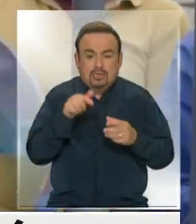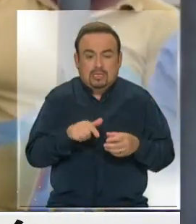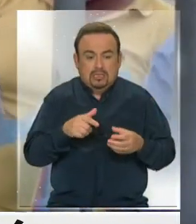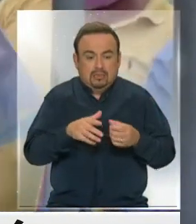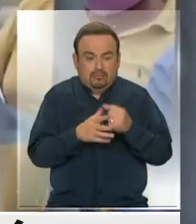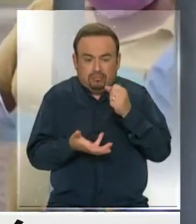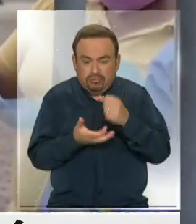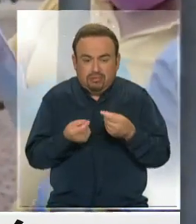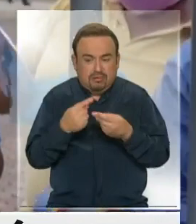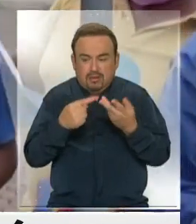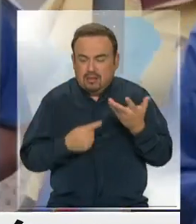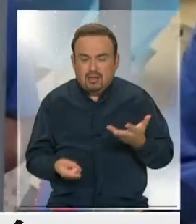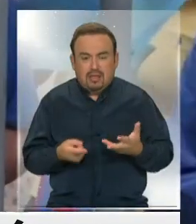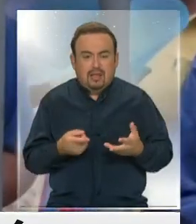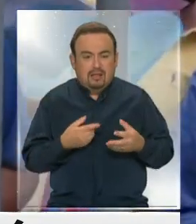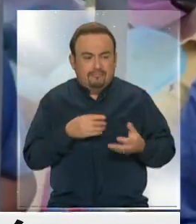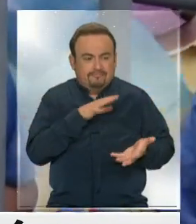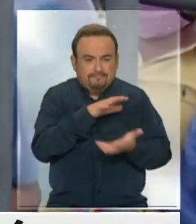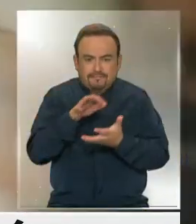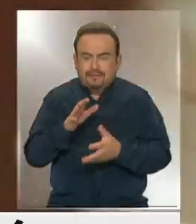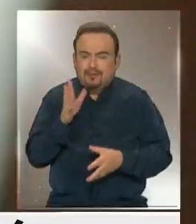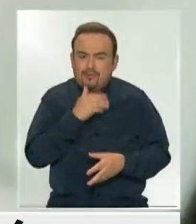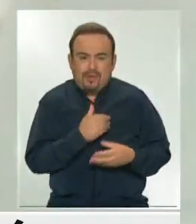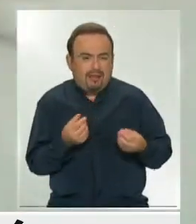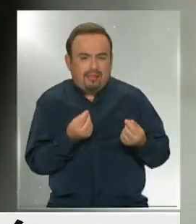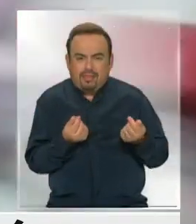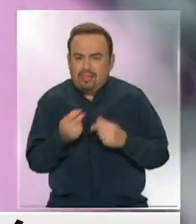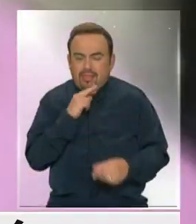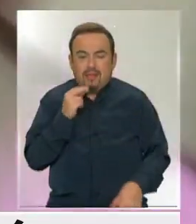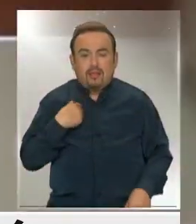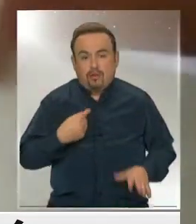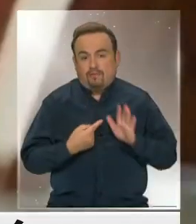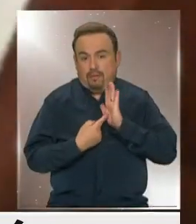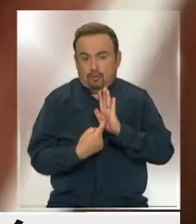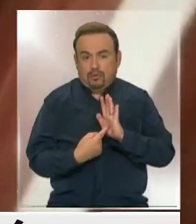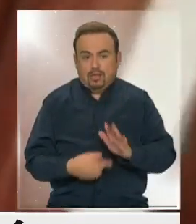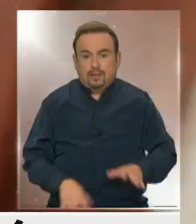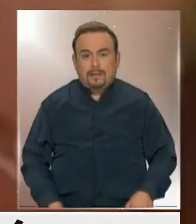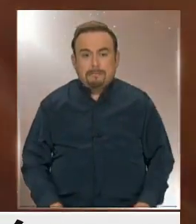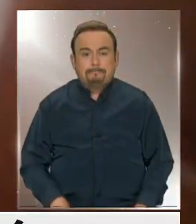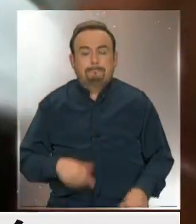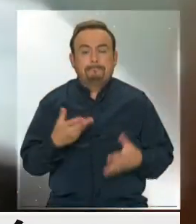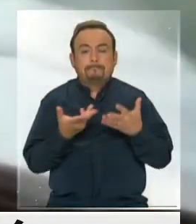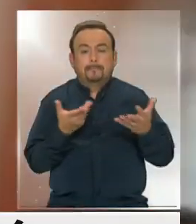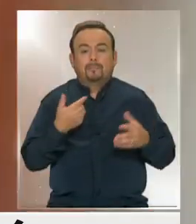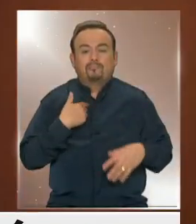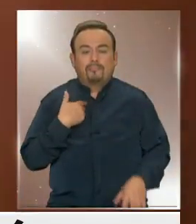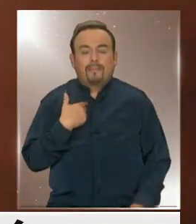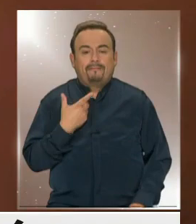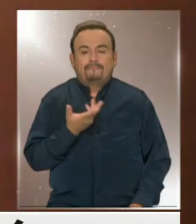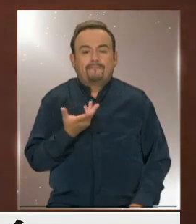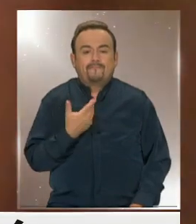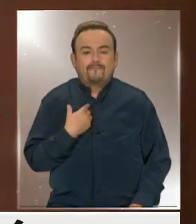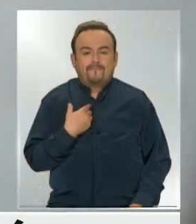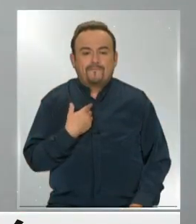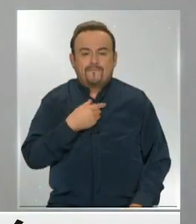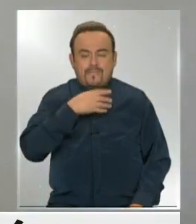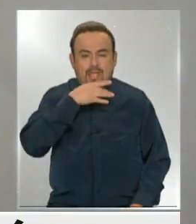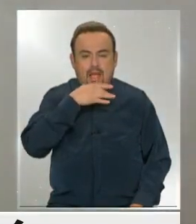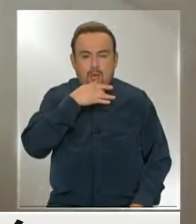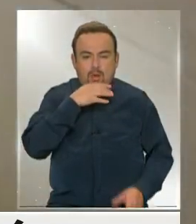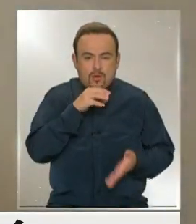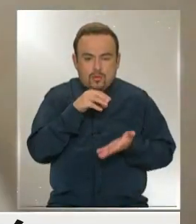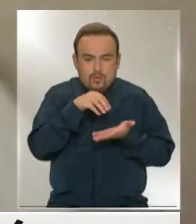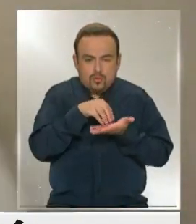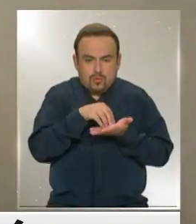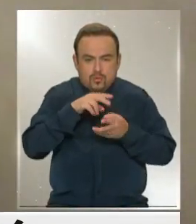y de abastecimiento son cada vez más escasos. Les voy a mostrar cómo empiezan ya a racionar el agua.